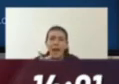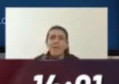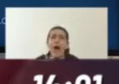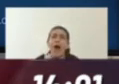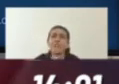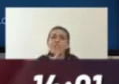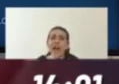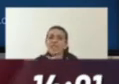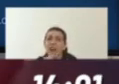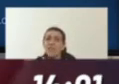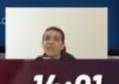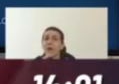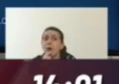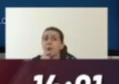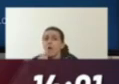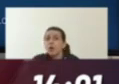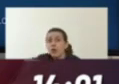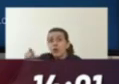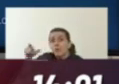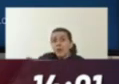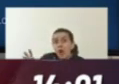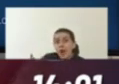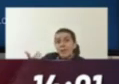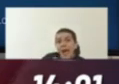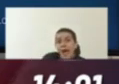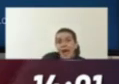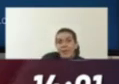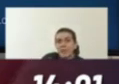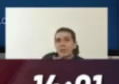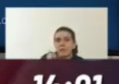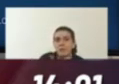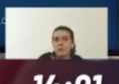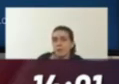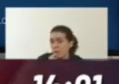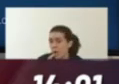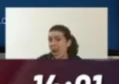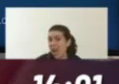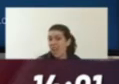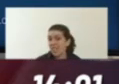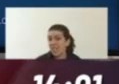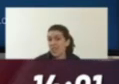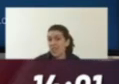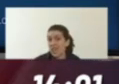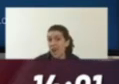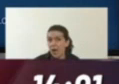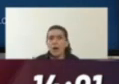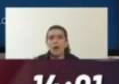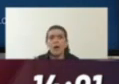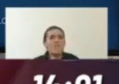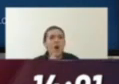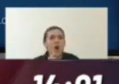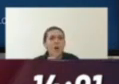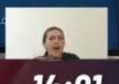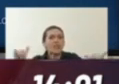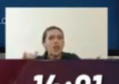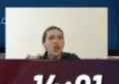los casos a medida que los vamos conociendo. Ayer, por ejemplo, informamos más de 100 casos. Pero eso no